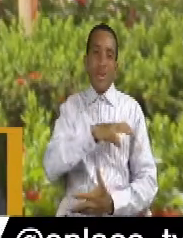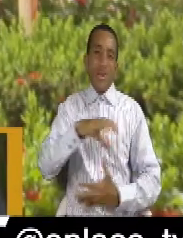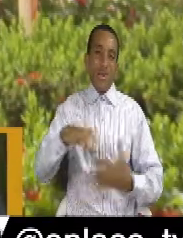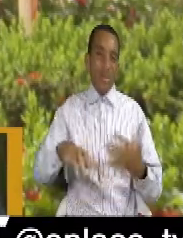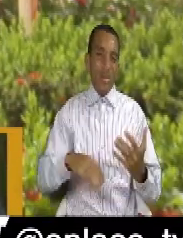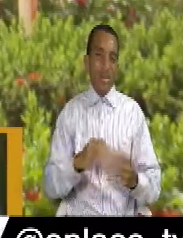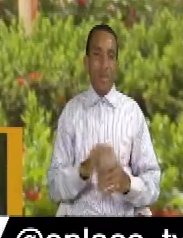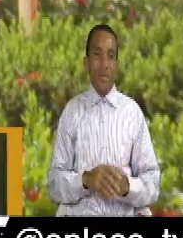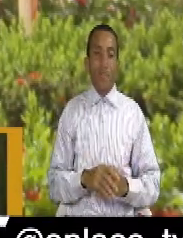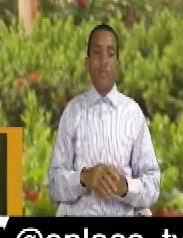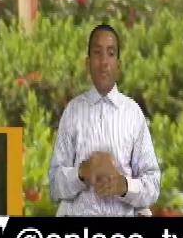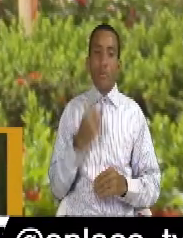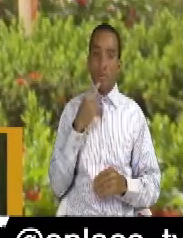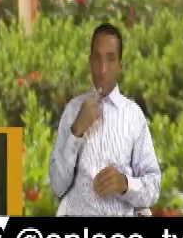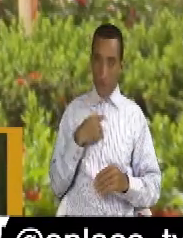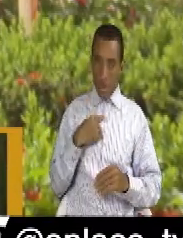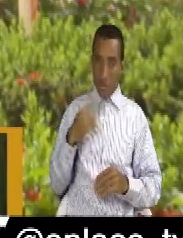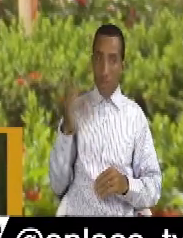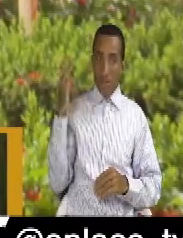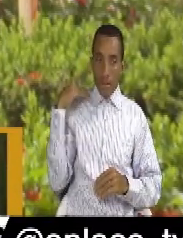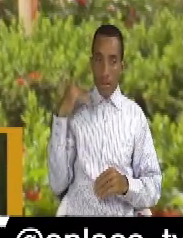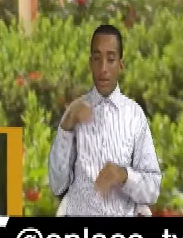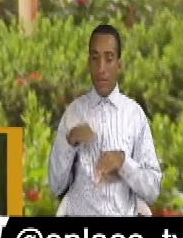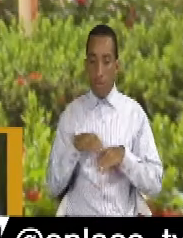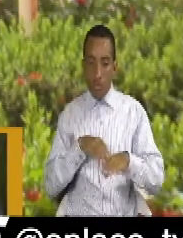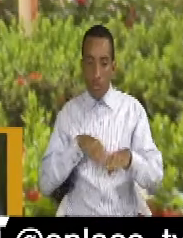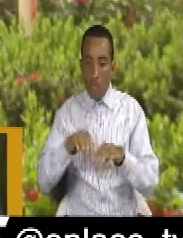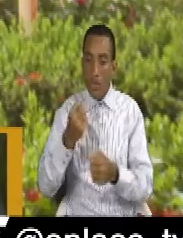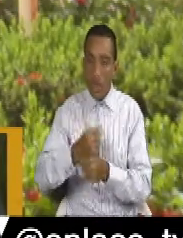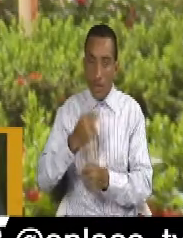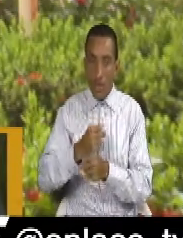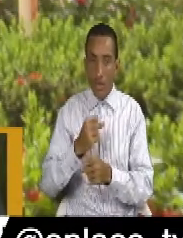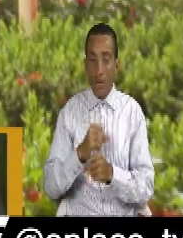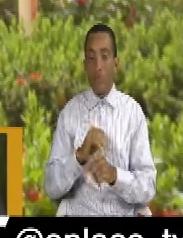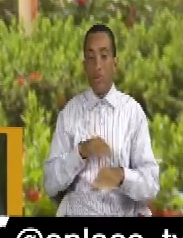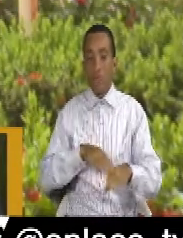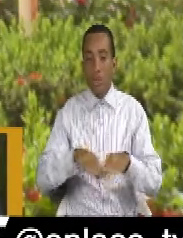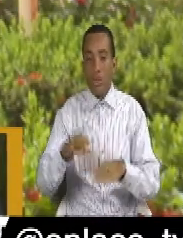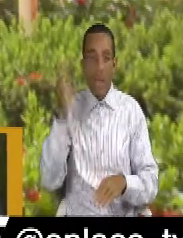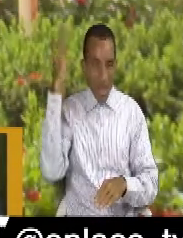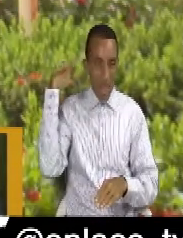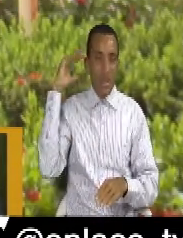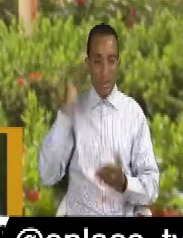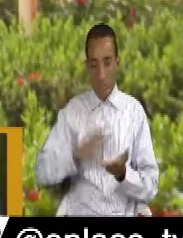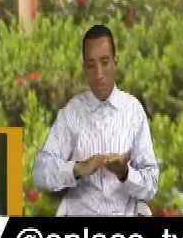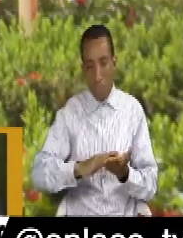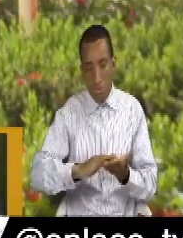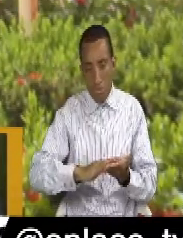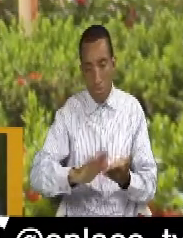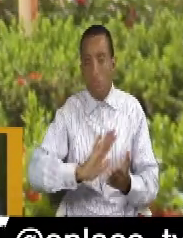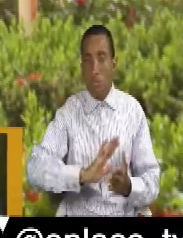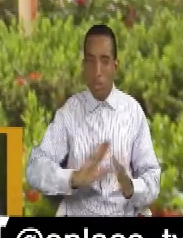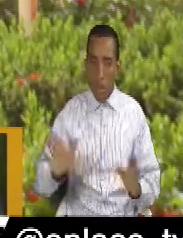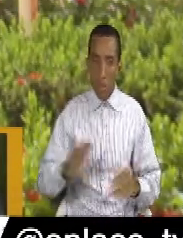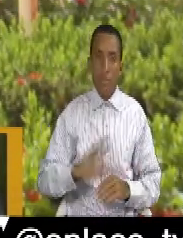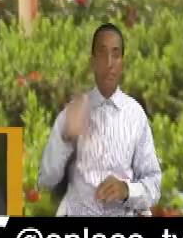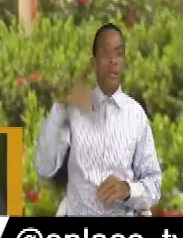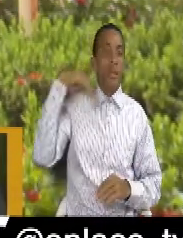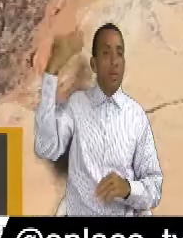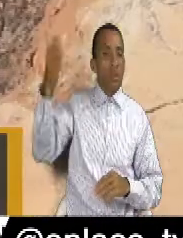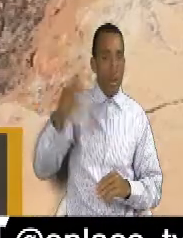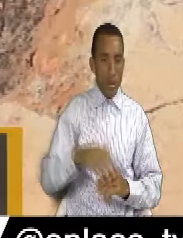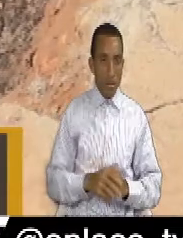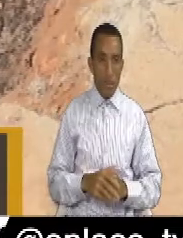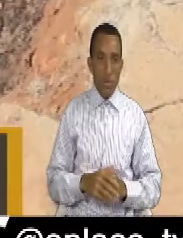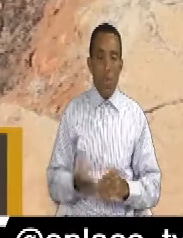me decían los funcionarios de infraestructura, fue intervenido en una época por la Secretaría, después se planearon